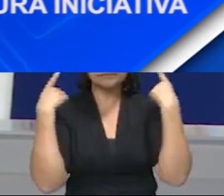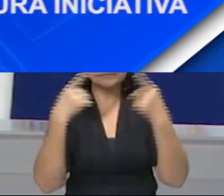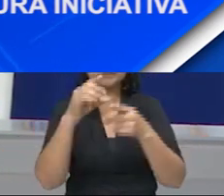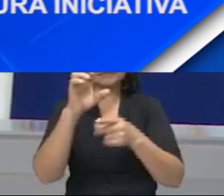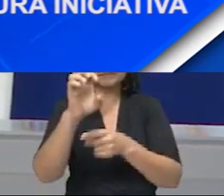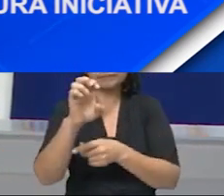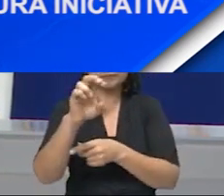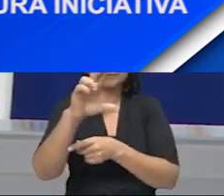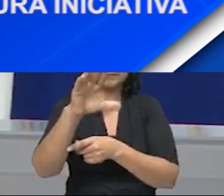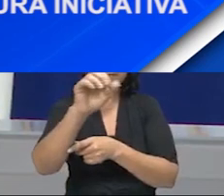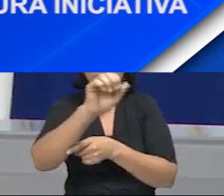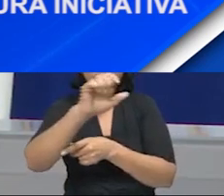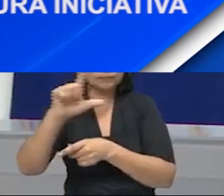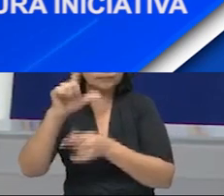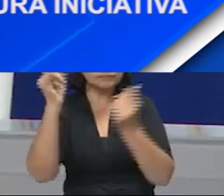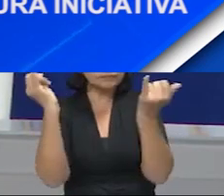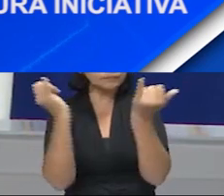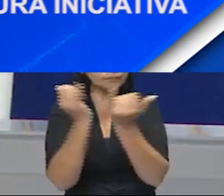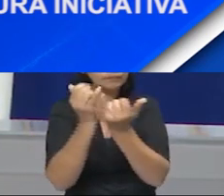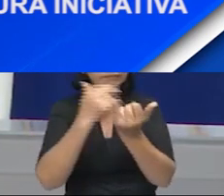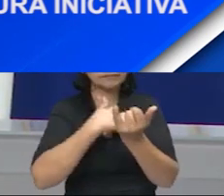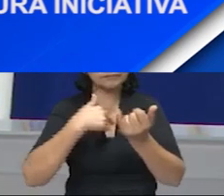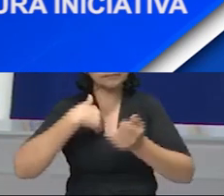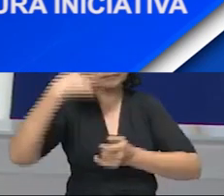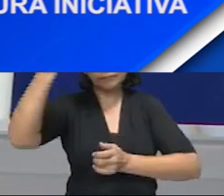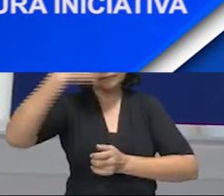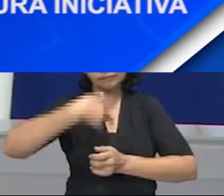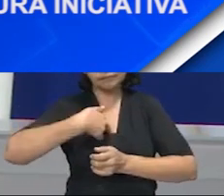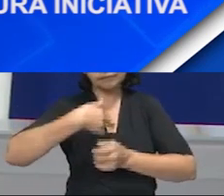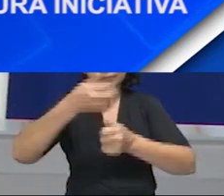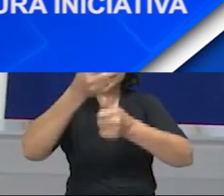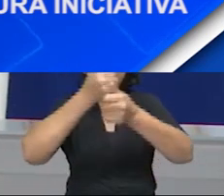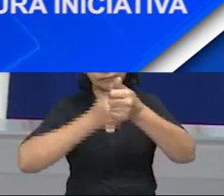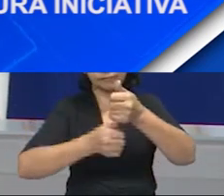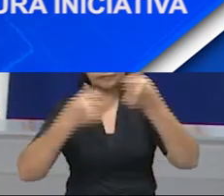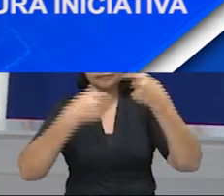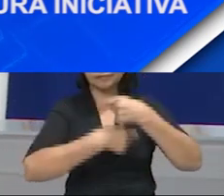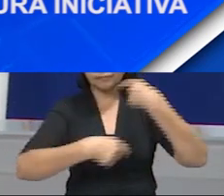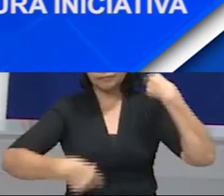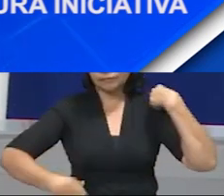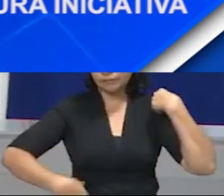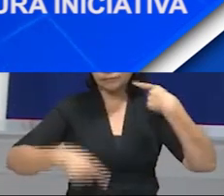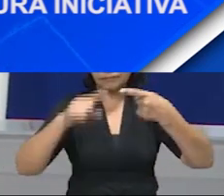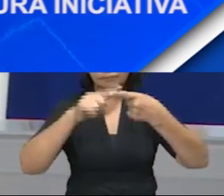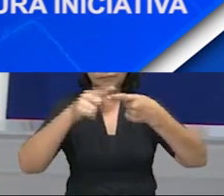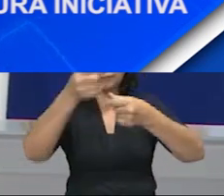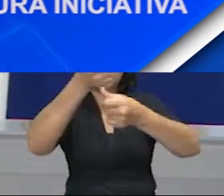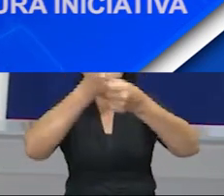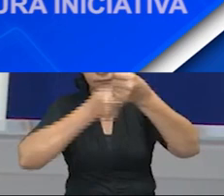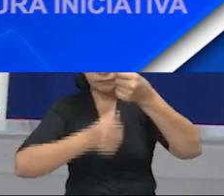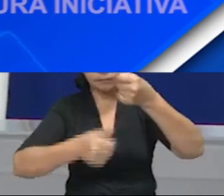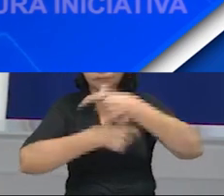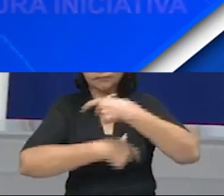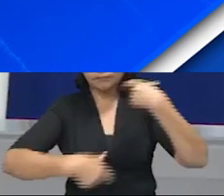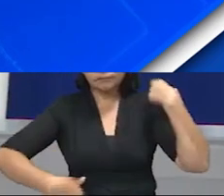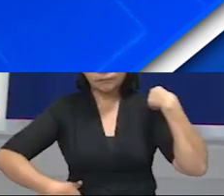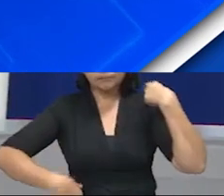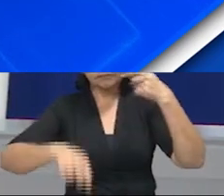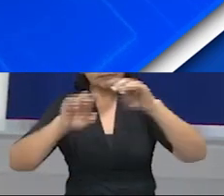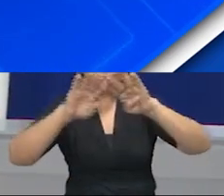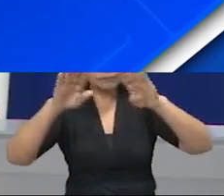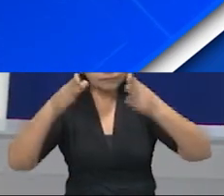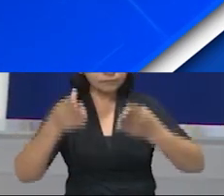ENACAL. Además, se crea el cargo de vicepresidente ejecutivo o vicepresidenta